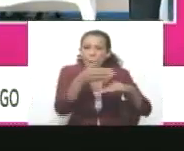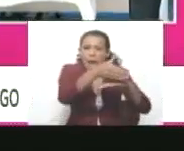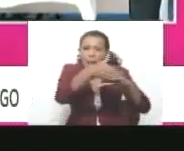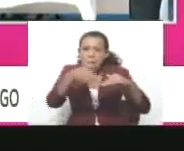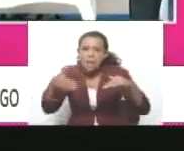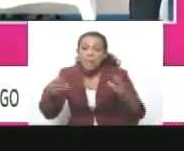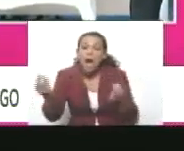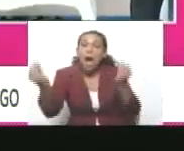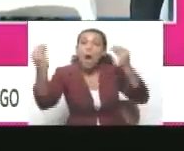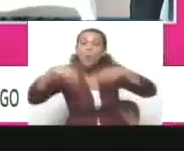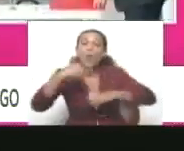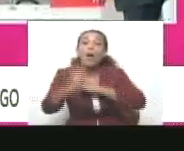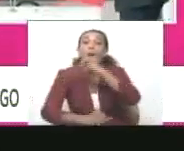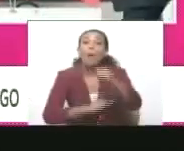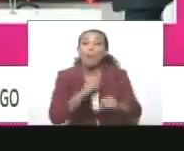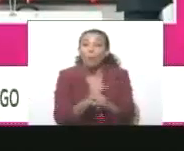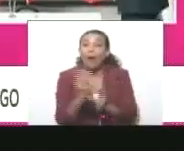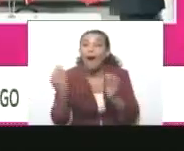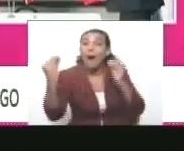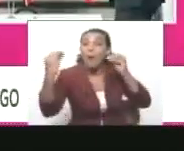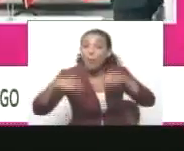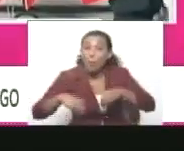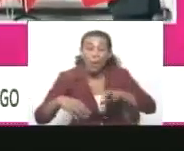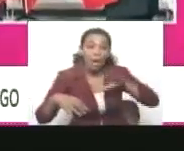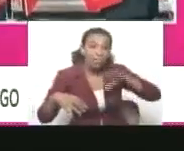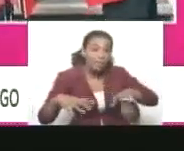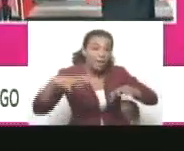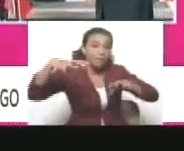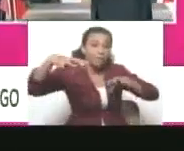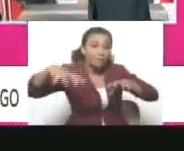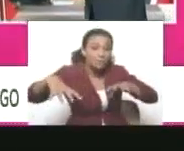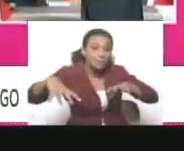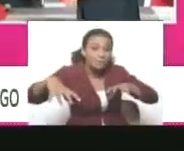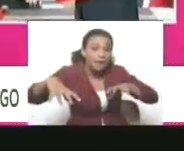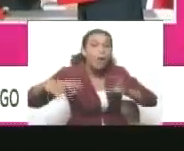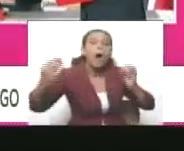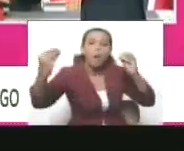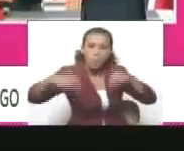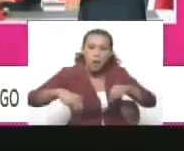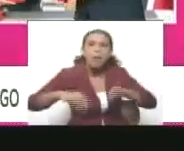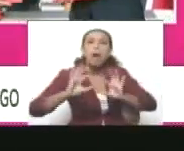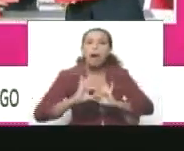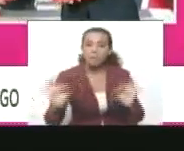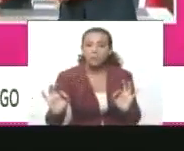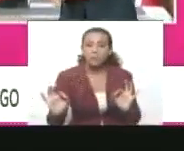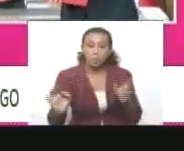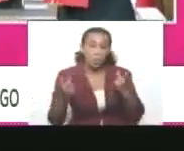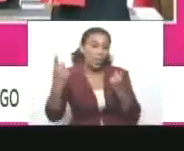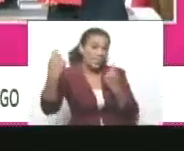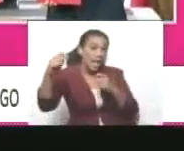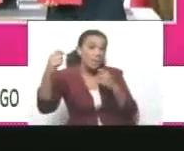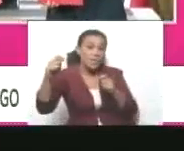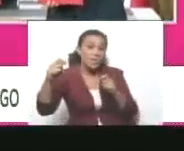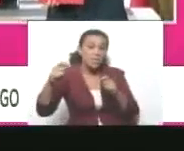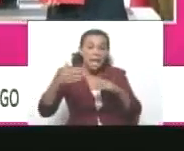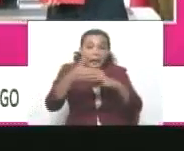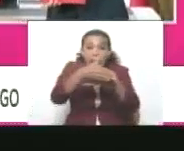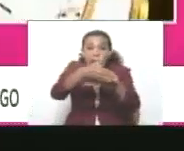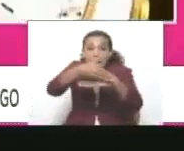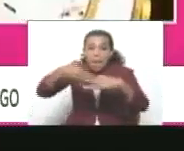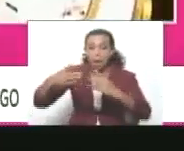hay un convenio internacional de Estado a Estado. Y nosotros tenemos con Trinidad las aguas